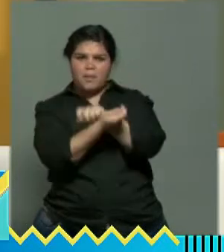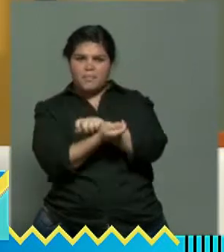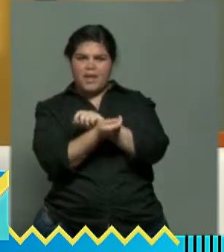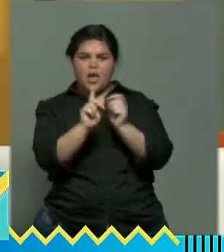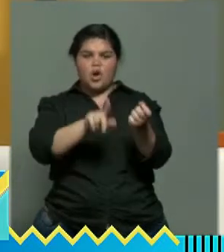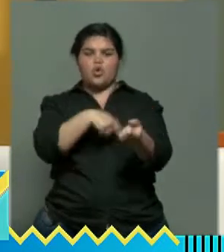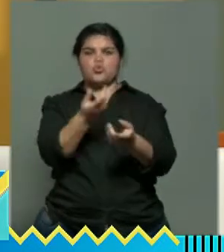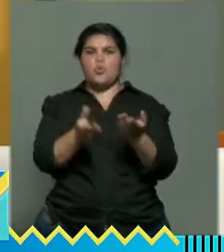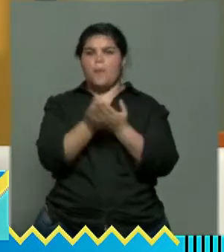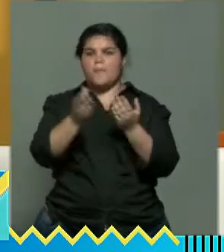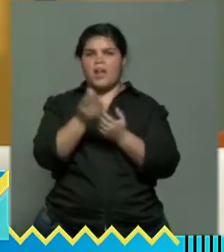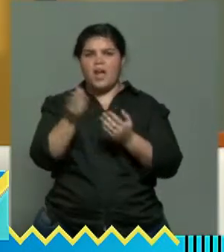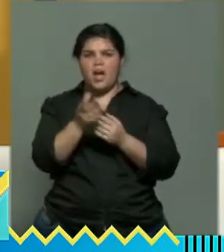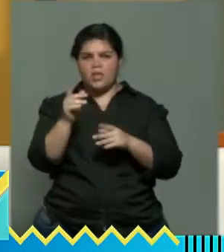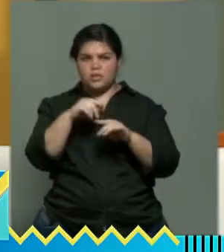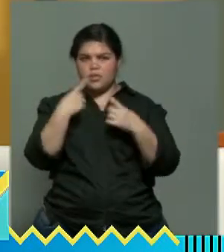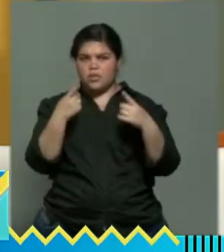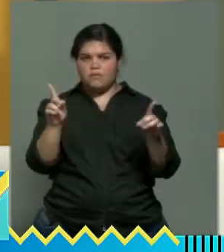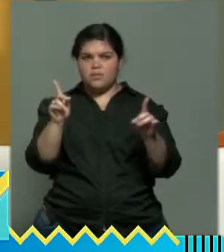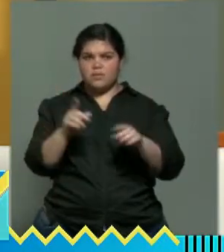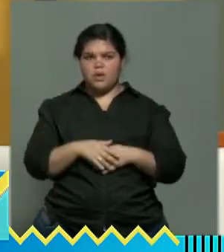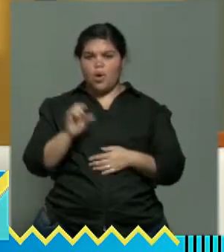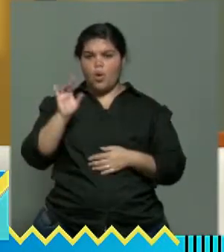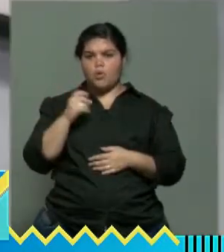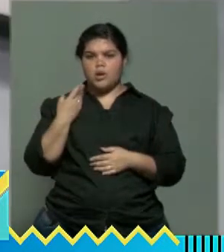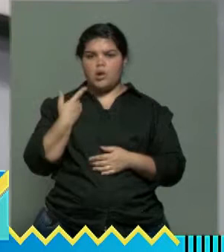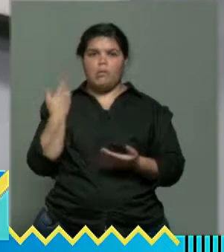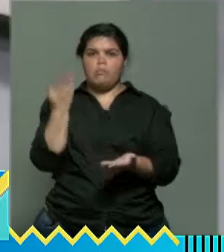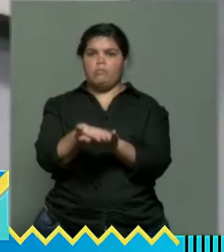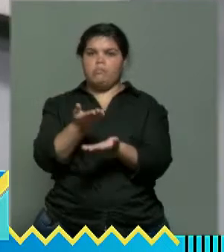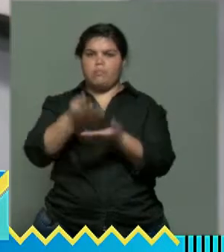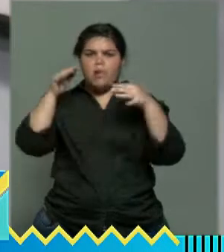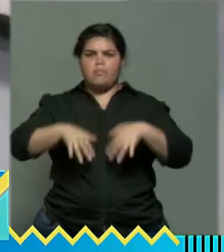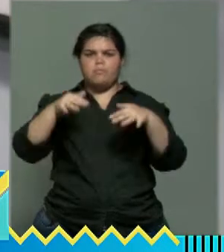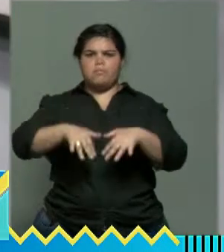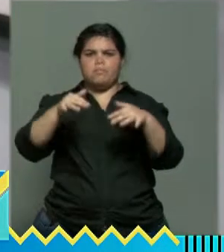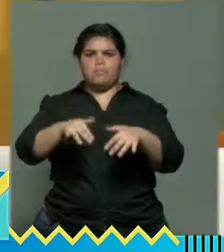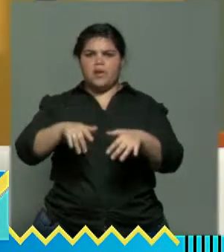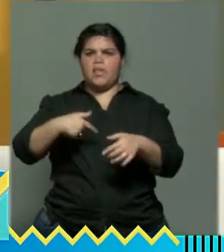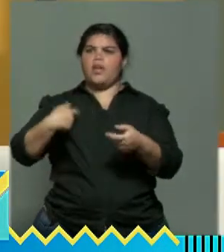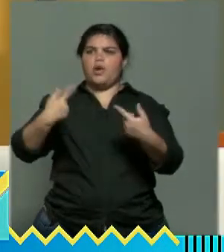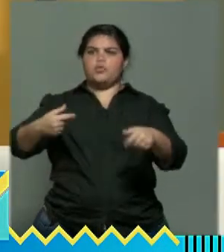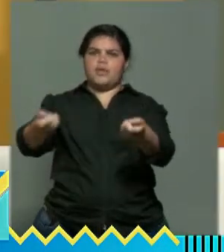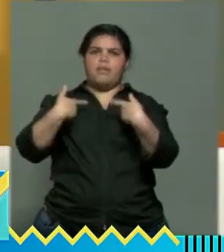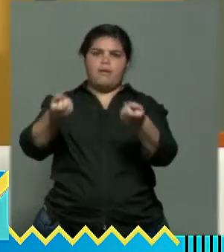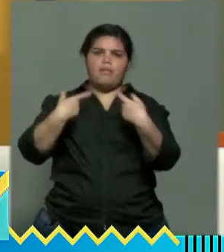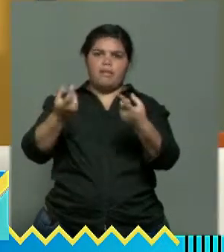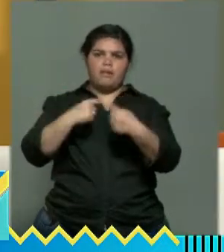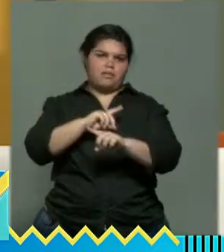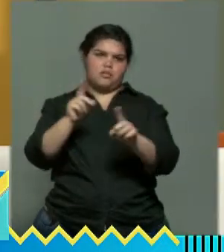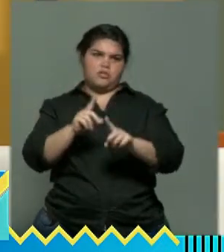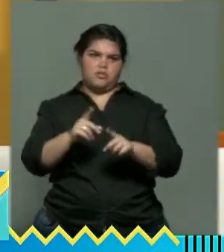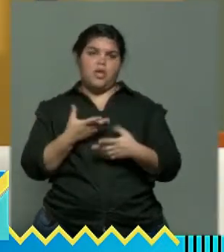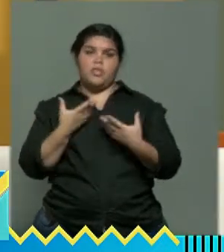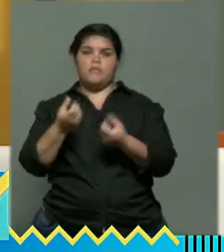tampoco, simplemente protestando, nos van a dar lo que queremos. O sea, yo creo que es cierto que hay que mostrarse, pero digo, y en defensa de Coviar y